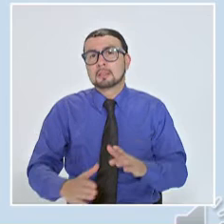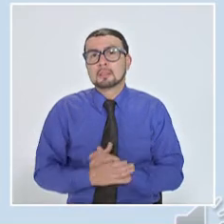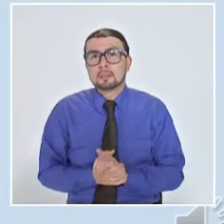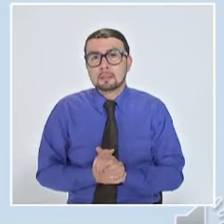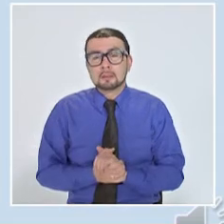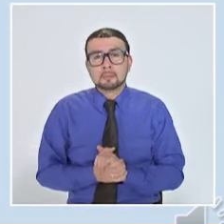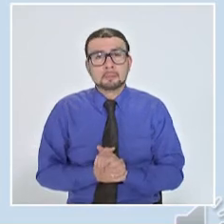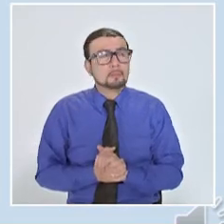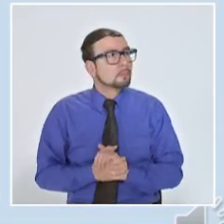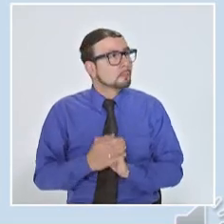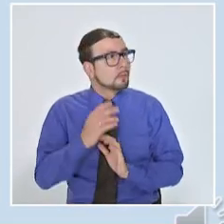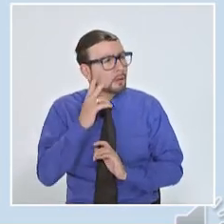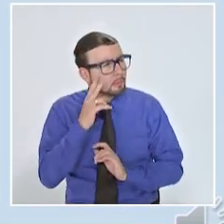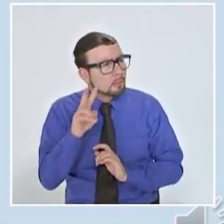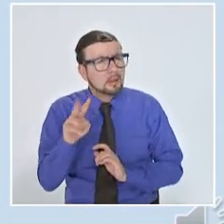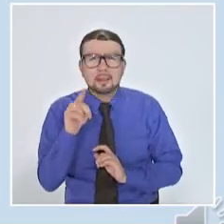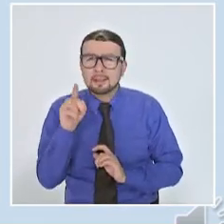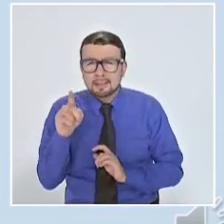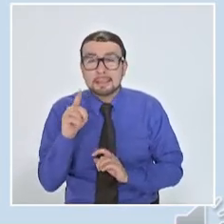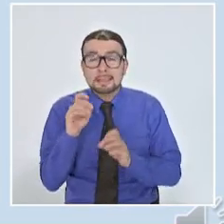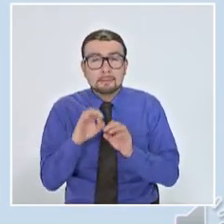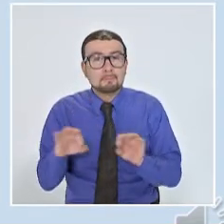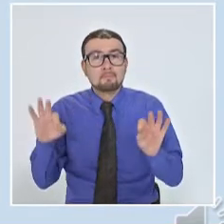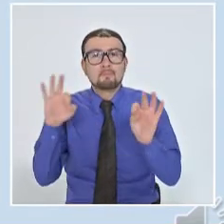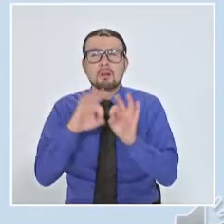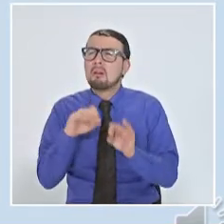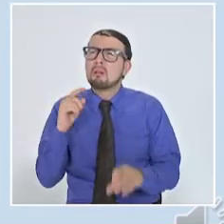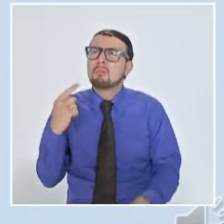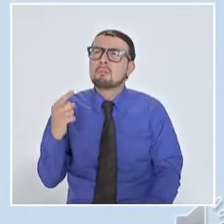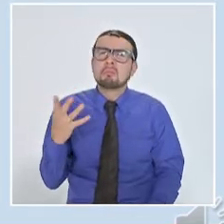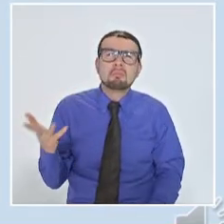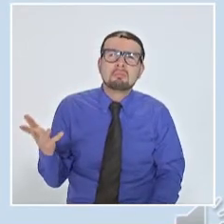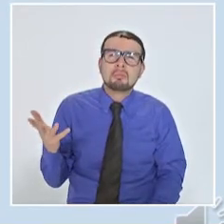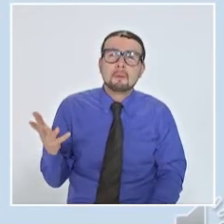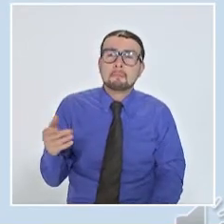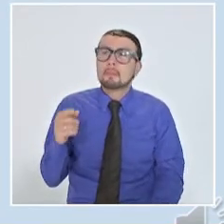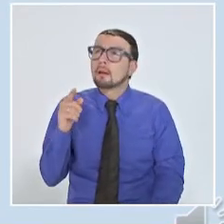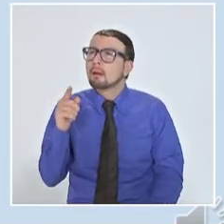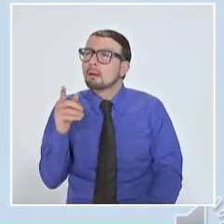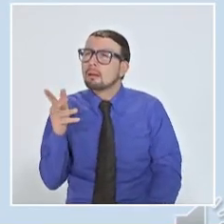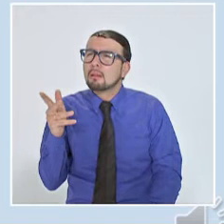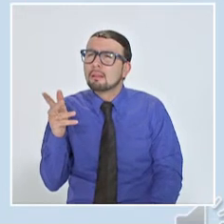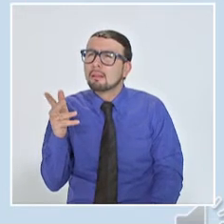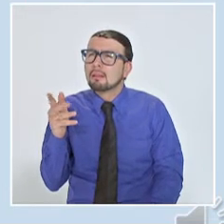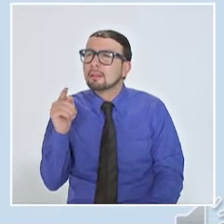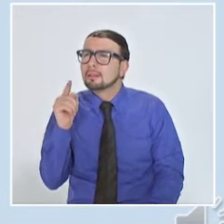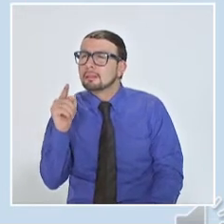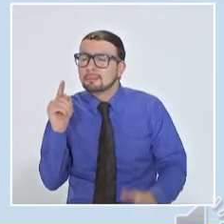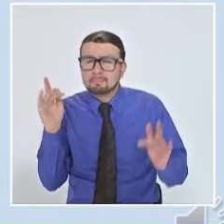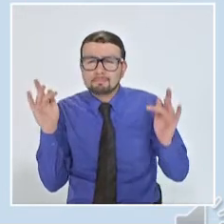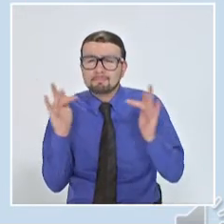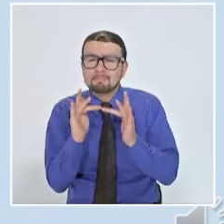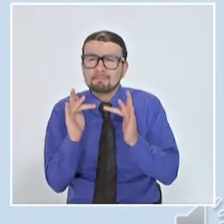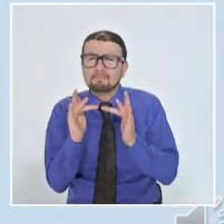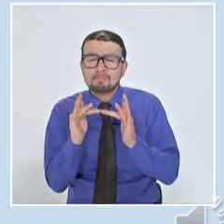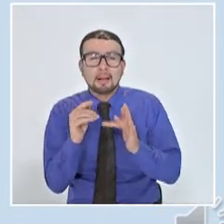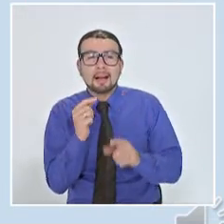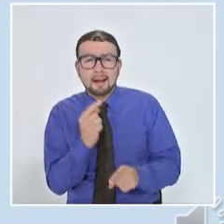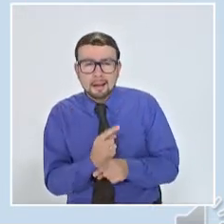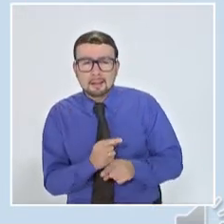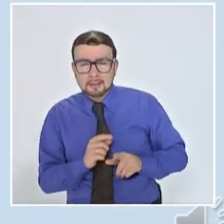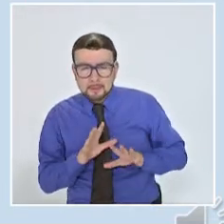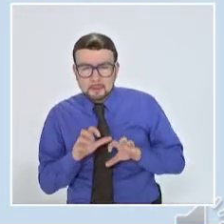vemos una imagen muy importante porque nos dice qué zona es la que más se compromete cuando hay un carcinoma de